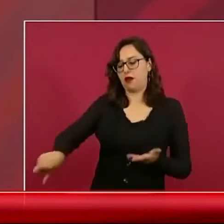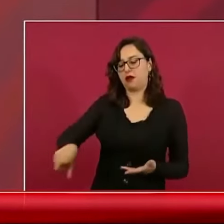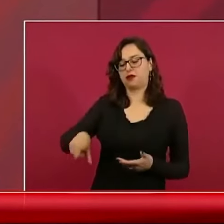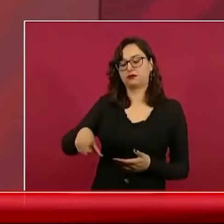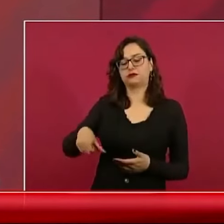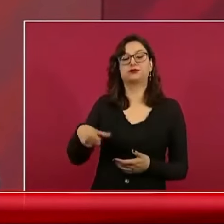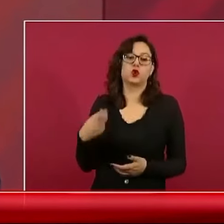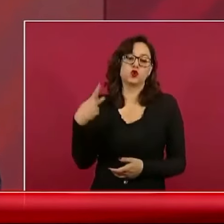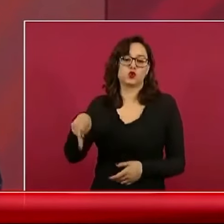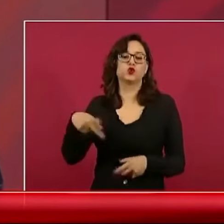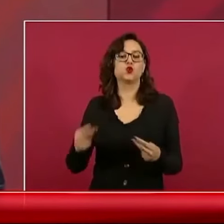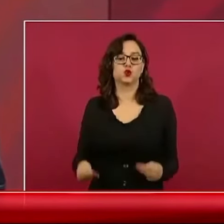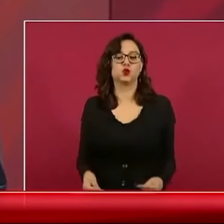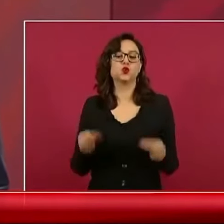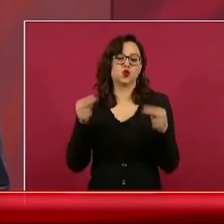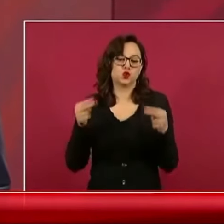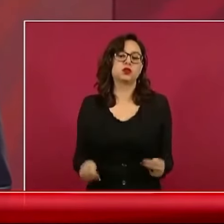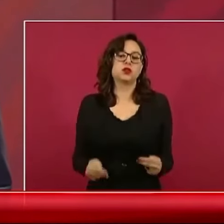su